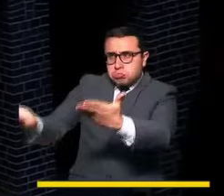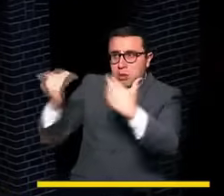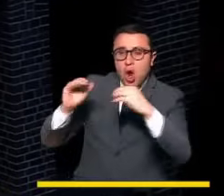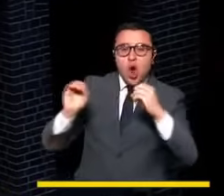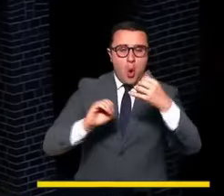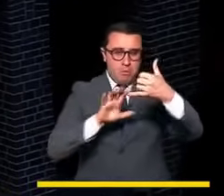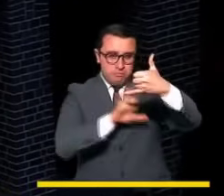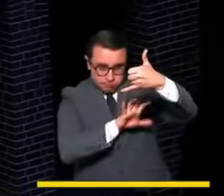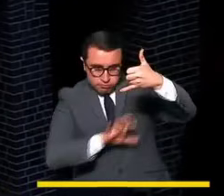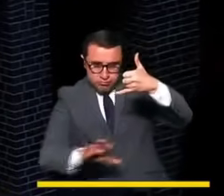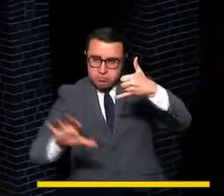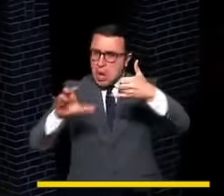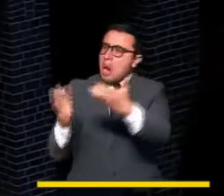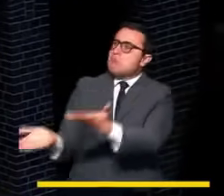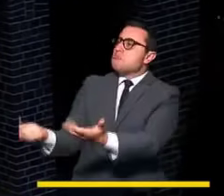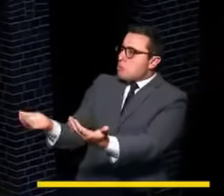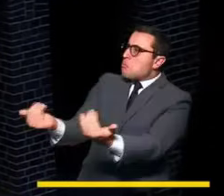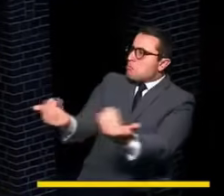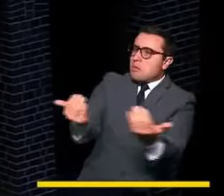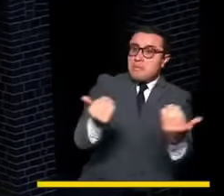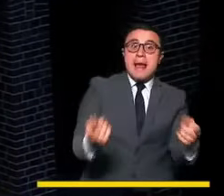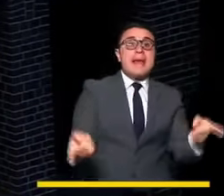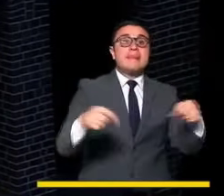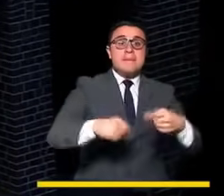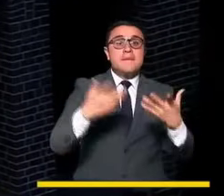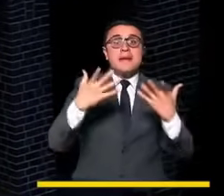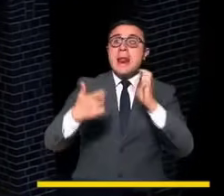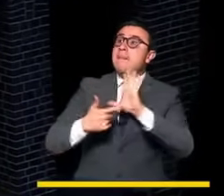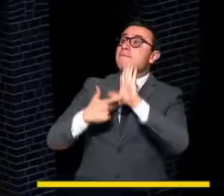sino lograr atraer a Europa.